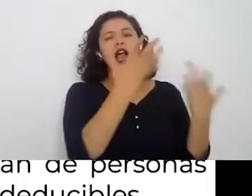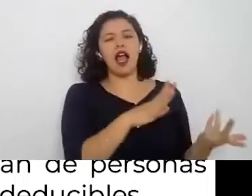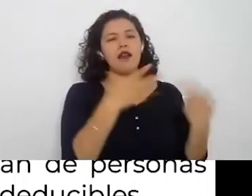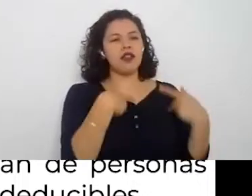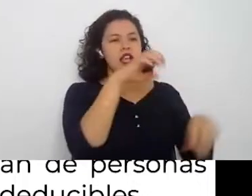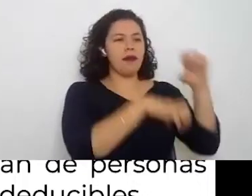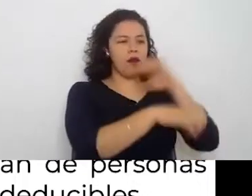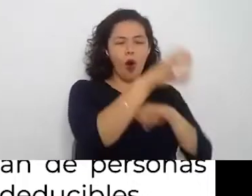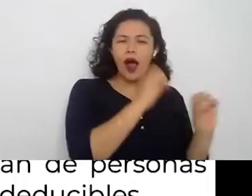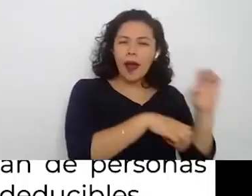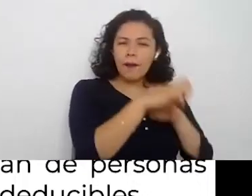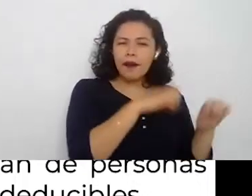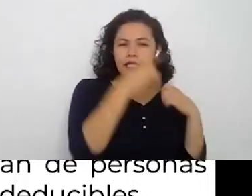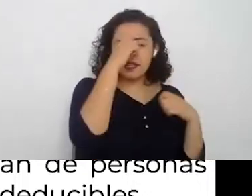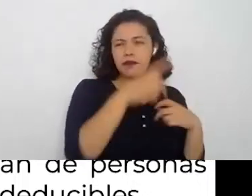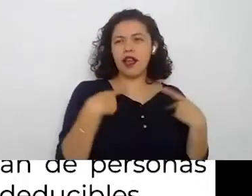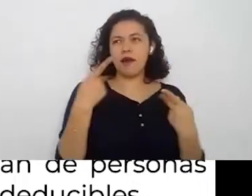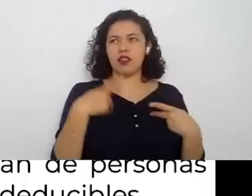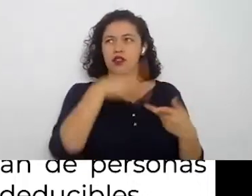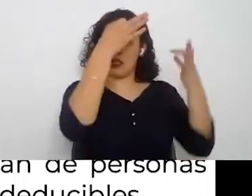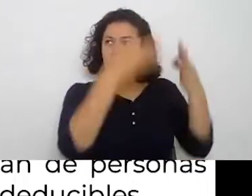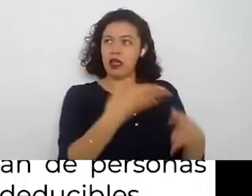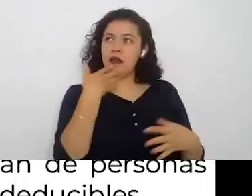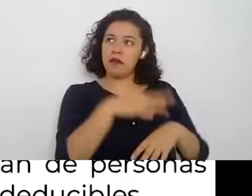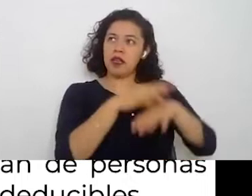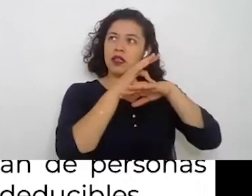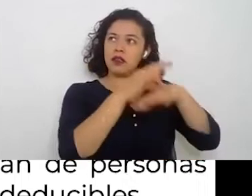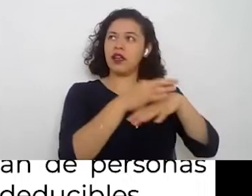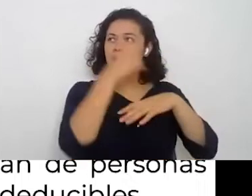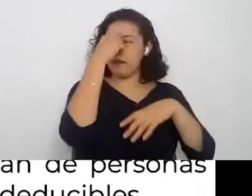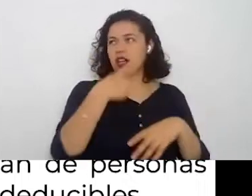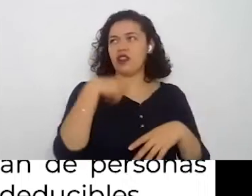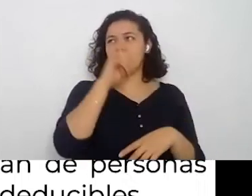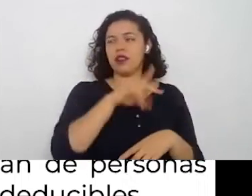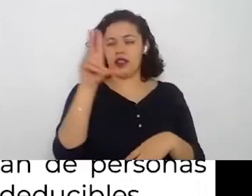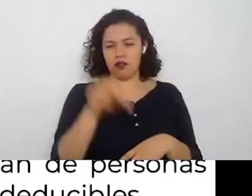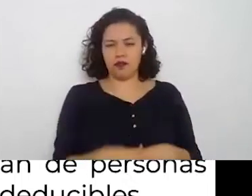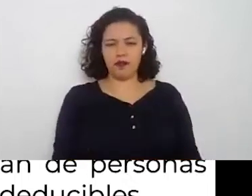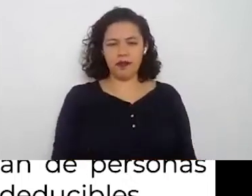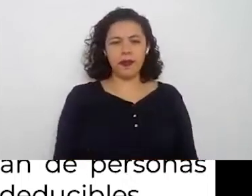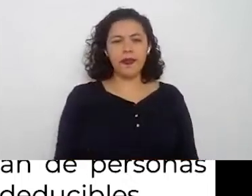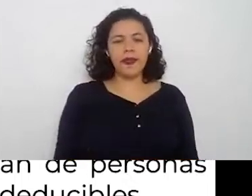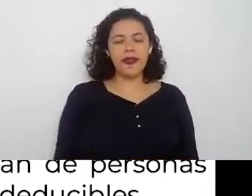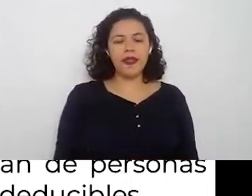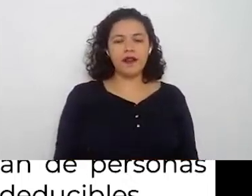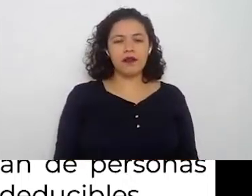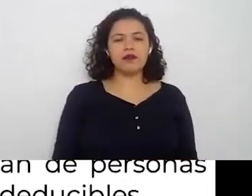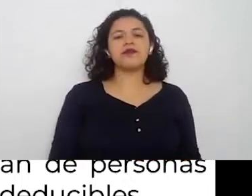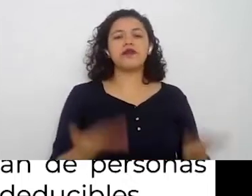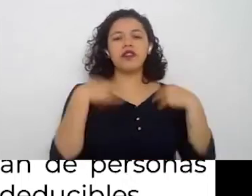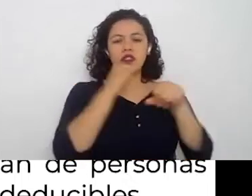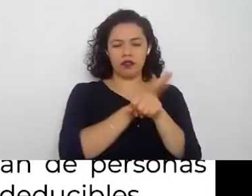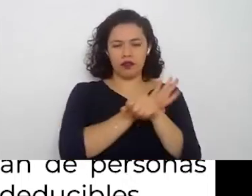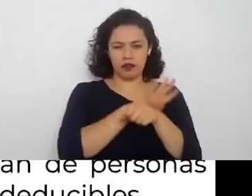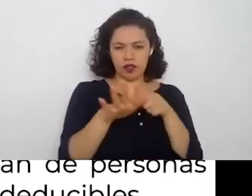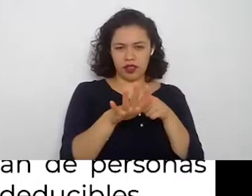ante las autoridades de administración fiscal. Informar, otra de las informaciones que debemos